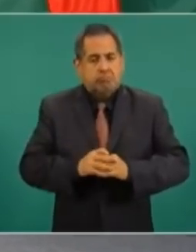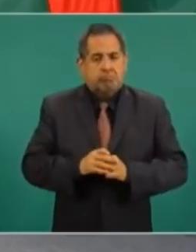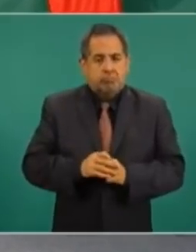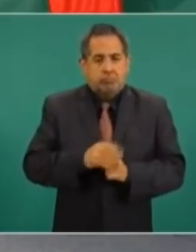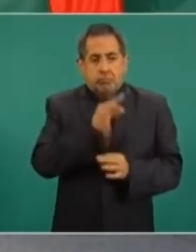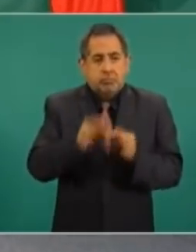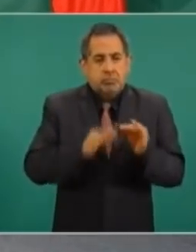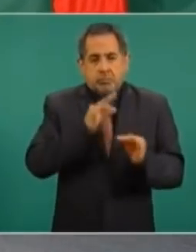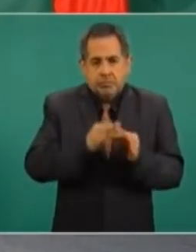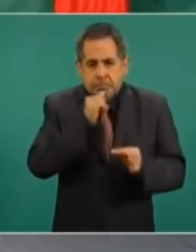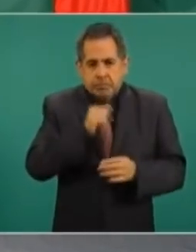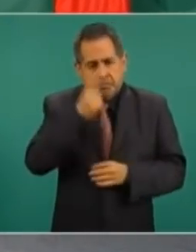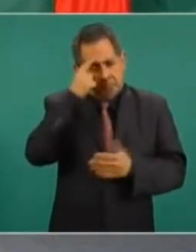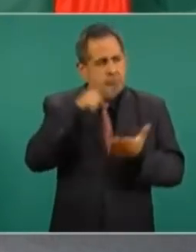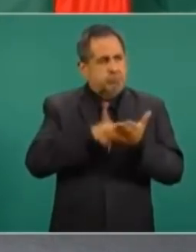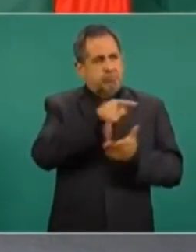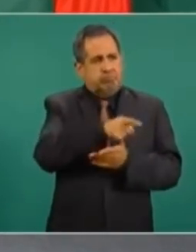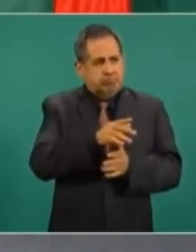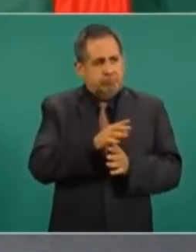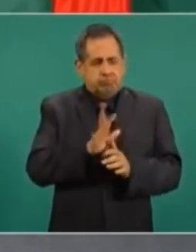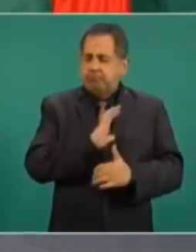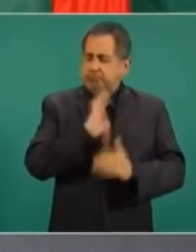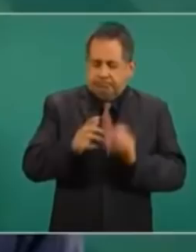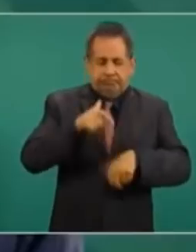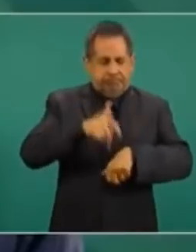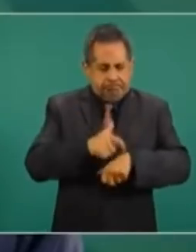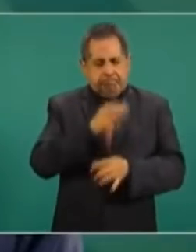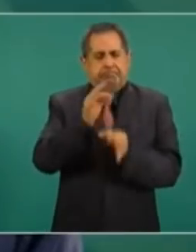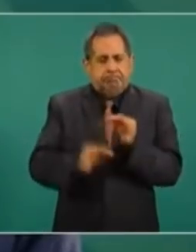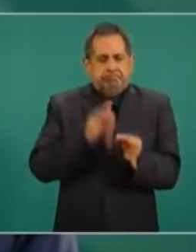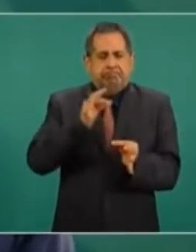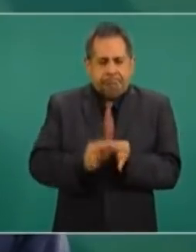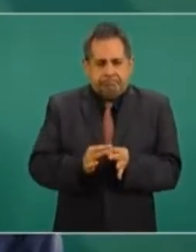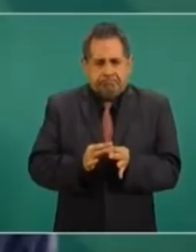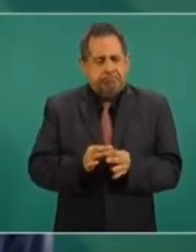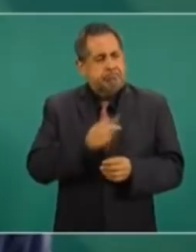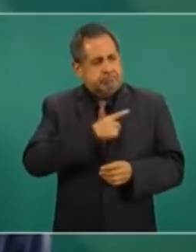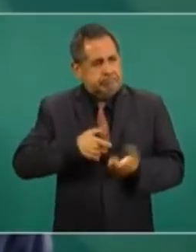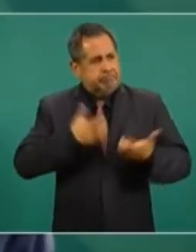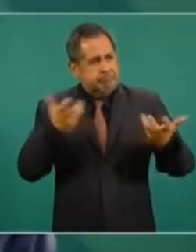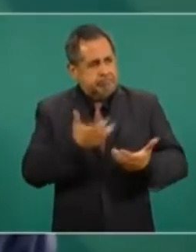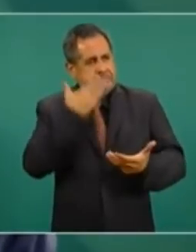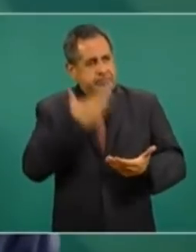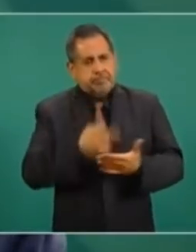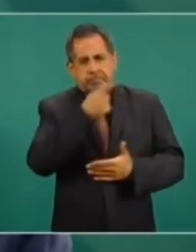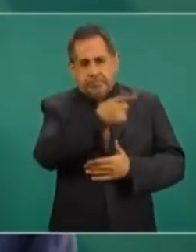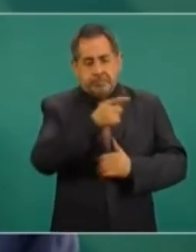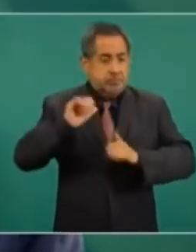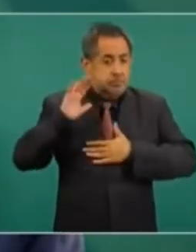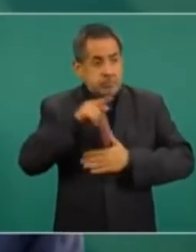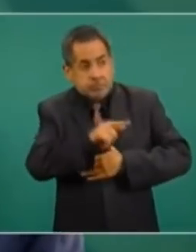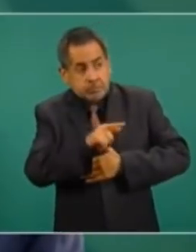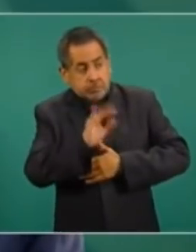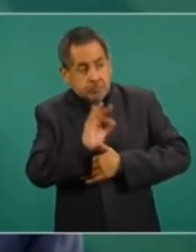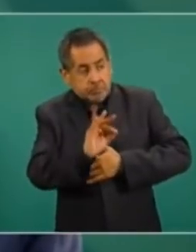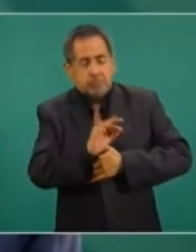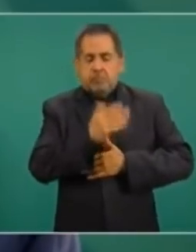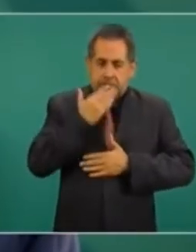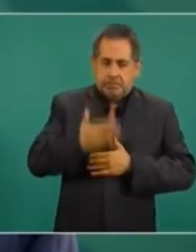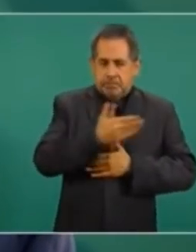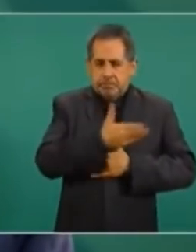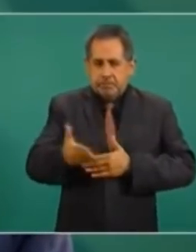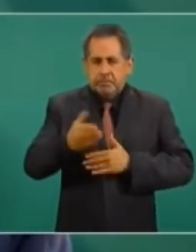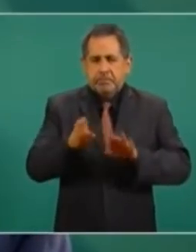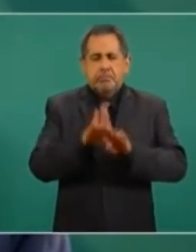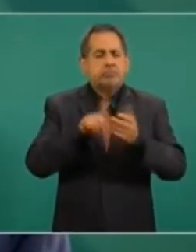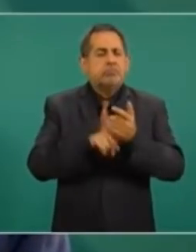incumplido, y yo creo que ya llegó el tiempo de que se cumpla el compromiso de